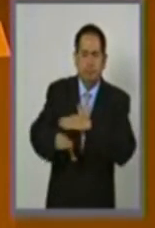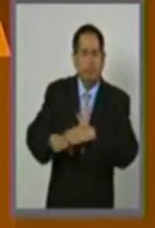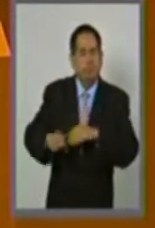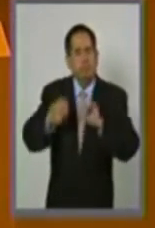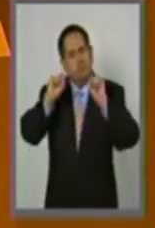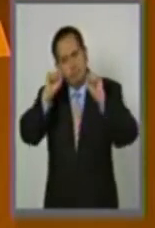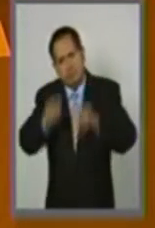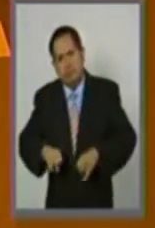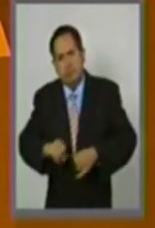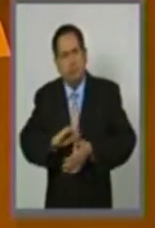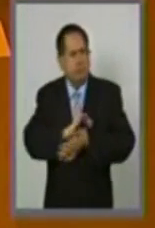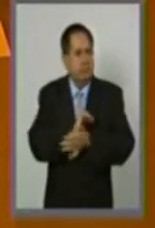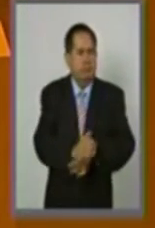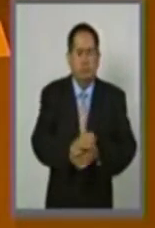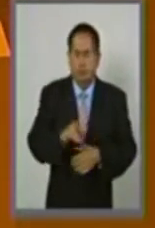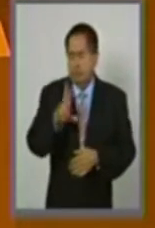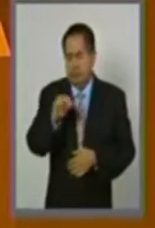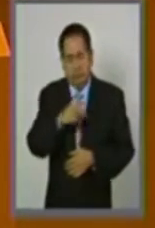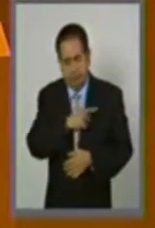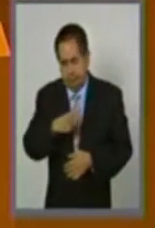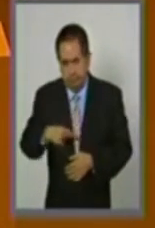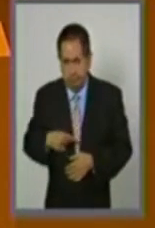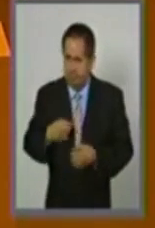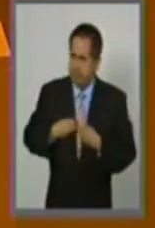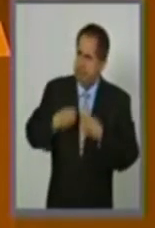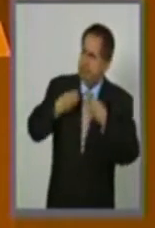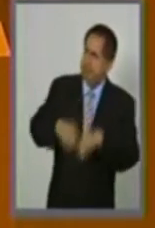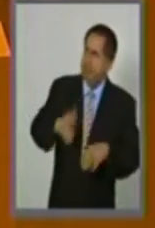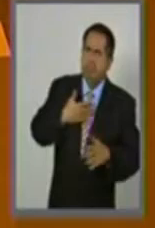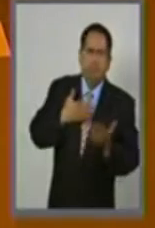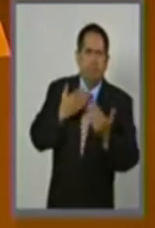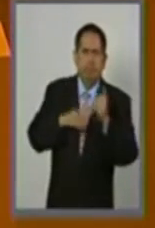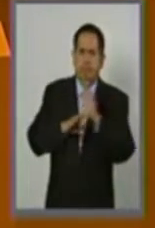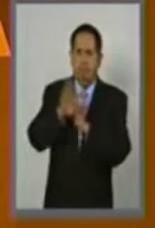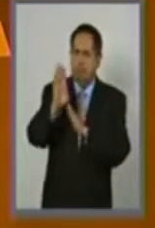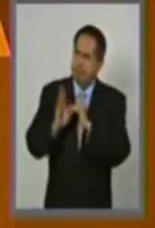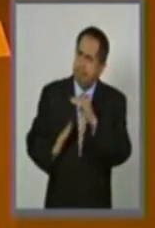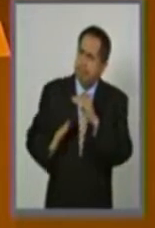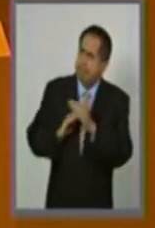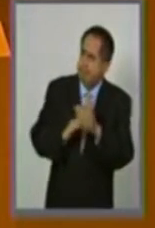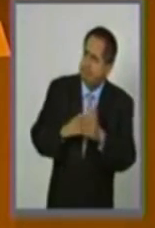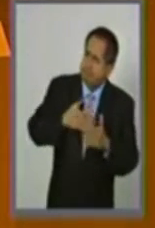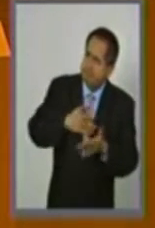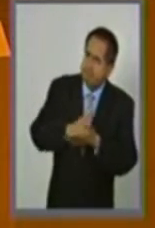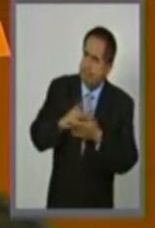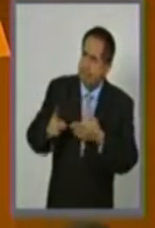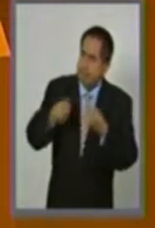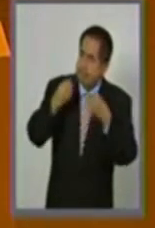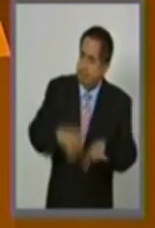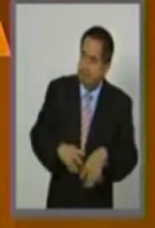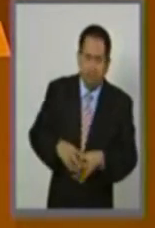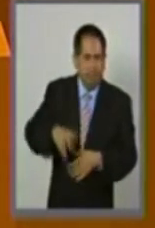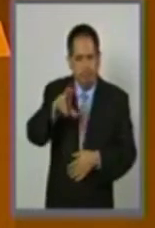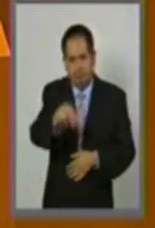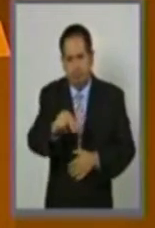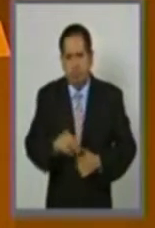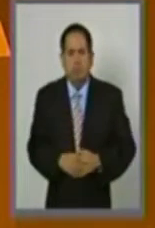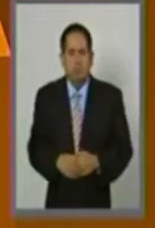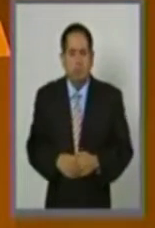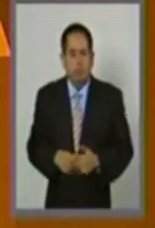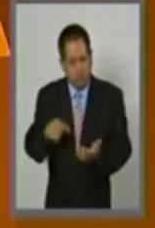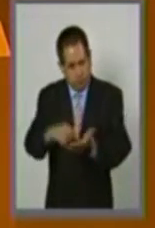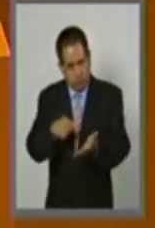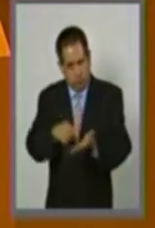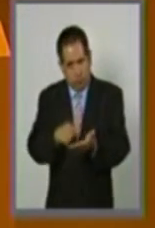vida libre de actos que atenten contra su libre desarrollo y que limitan sus derechos subjetivos. La minuta